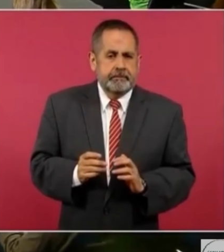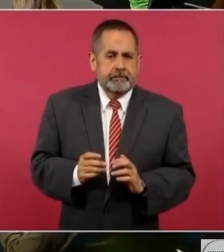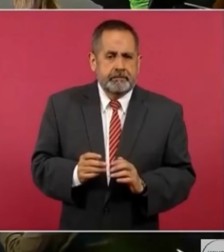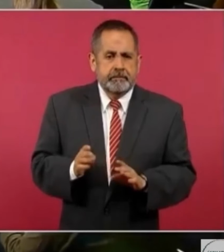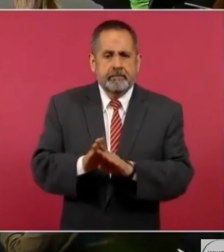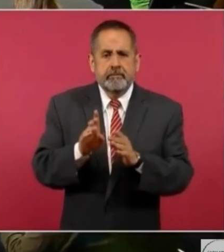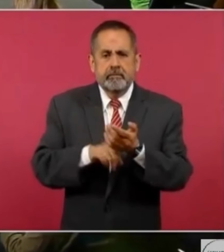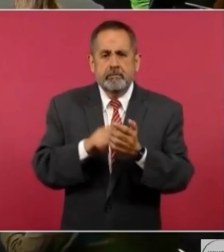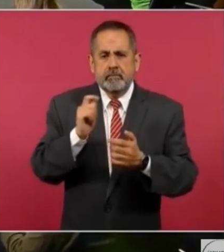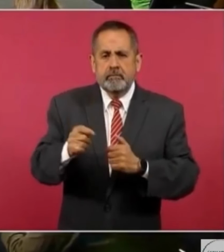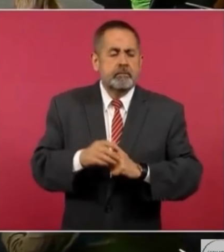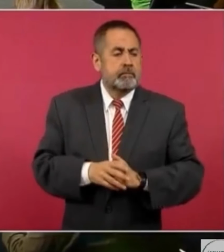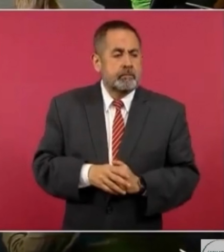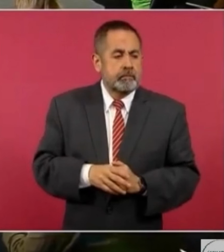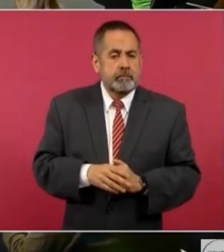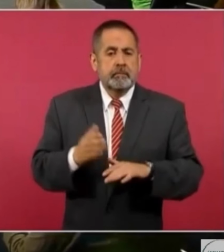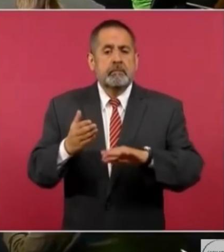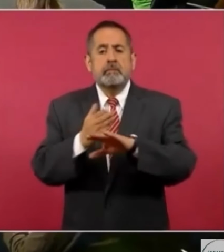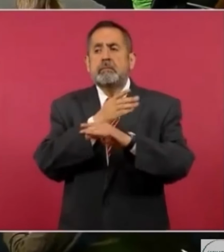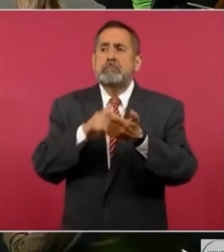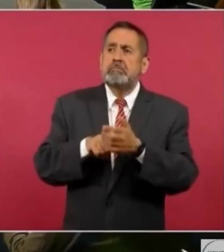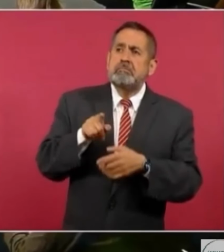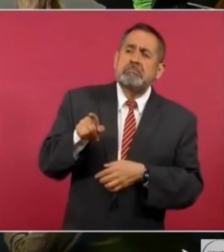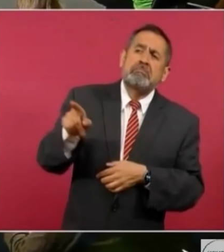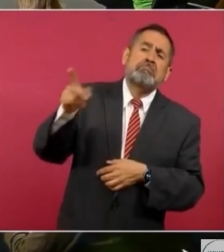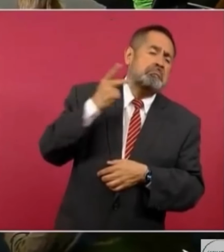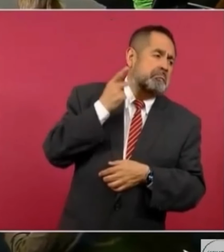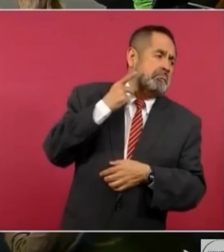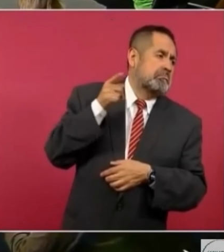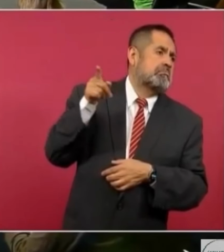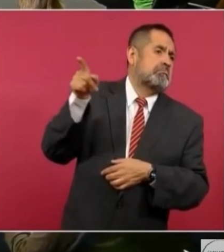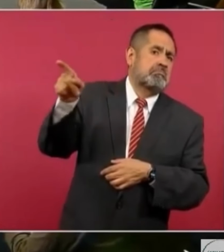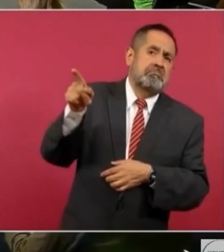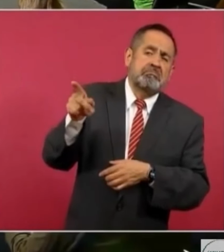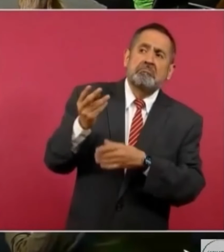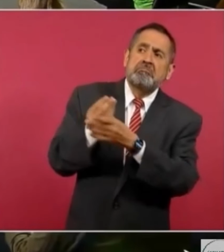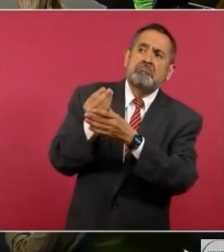antes se decía la política es asunto